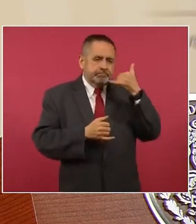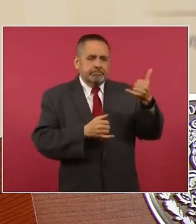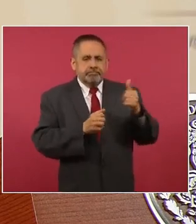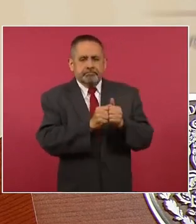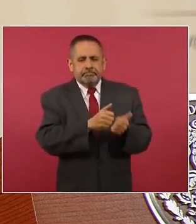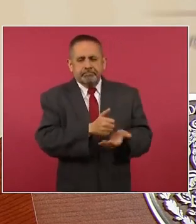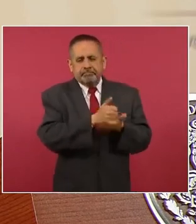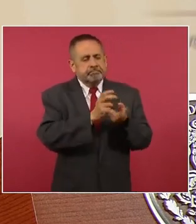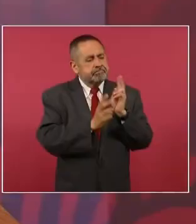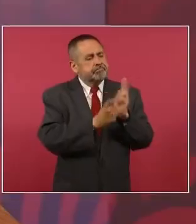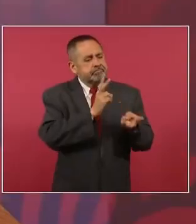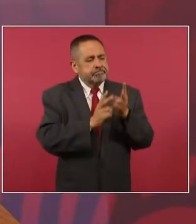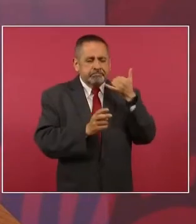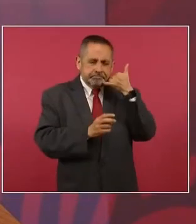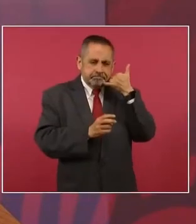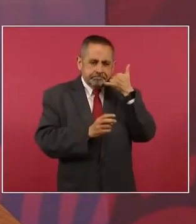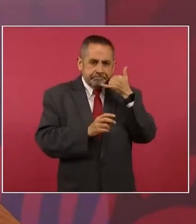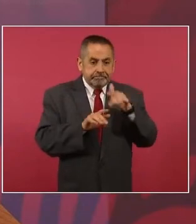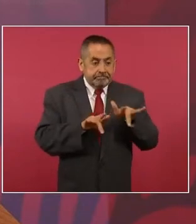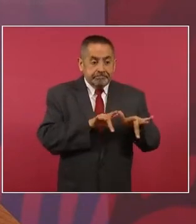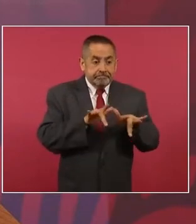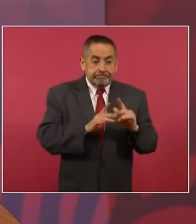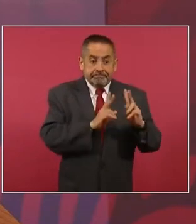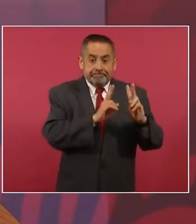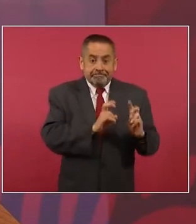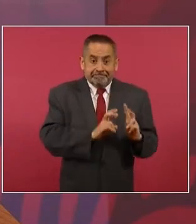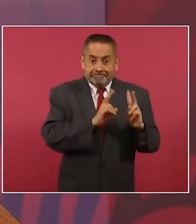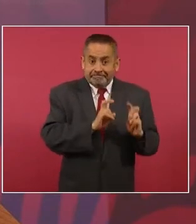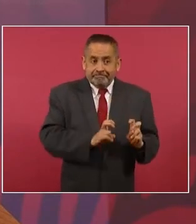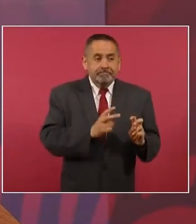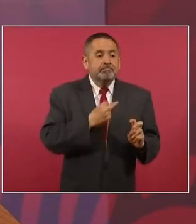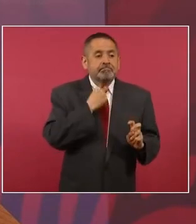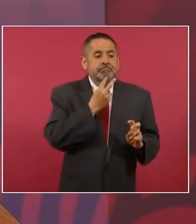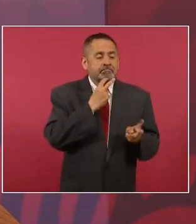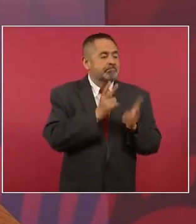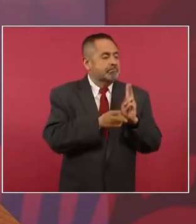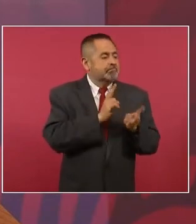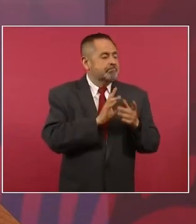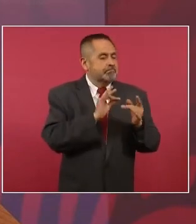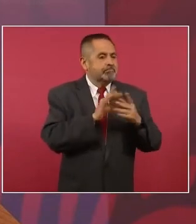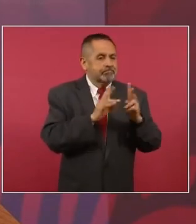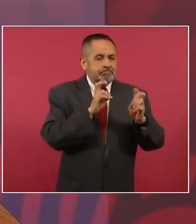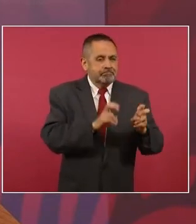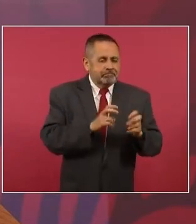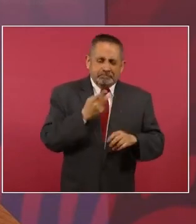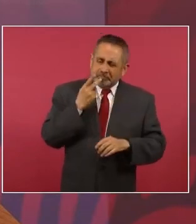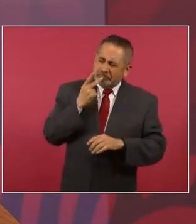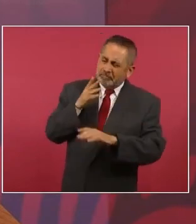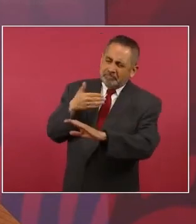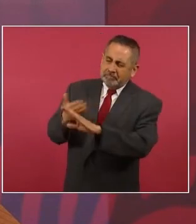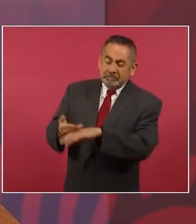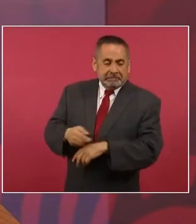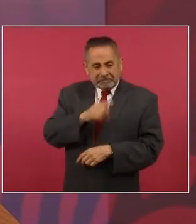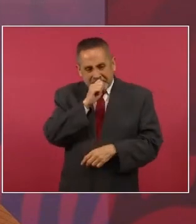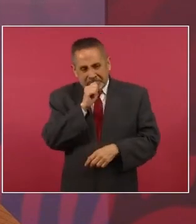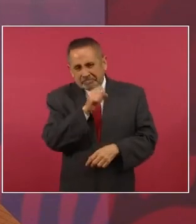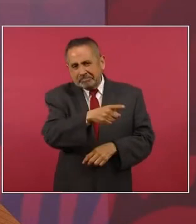ayudante y le graban la llamada los mismos